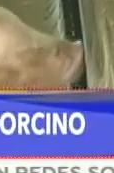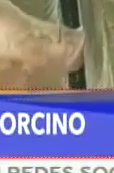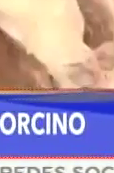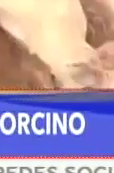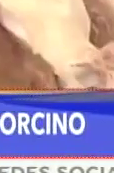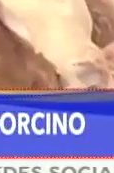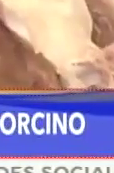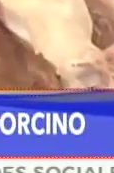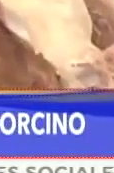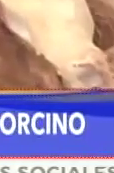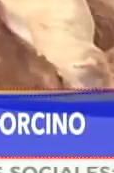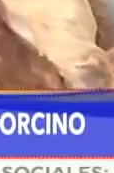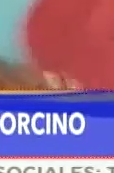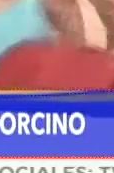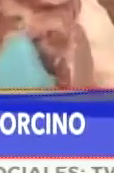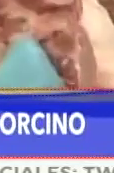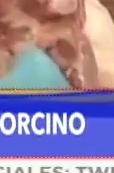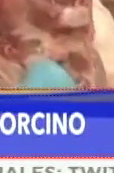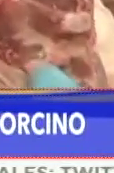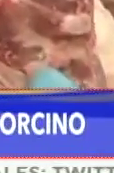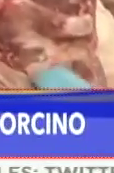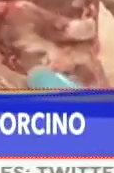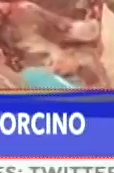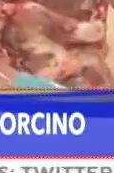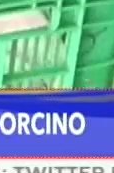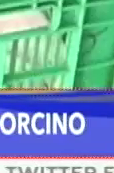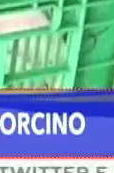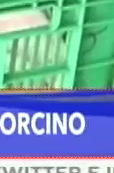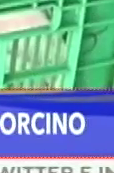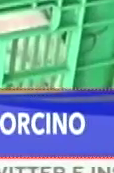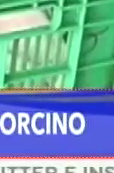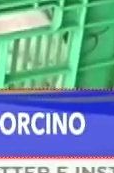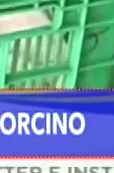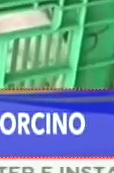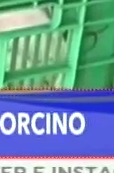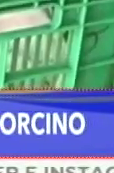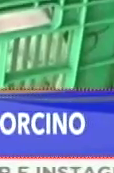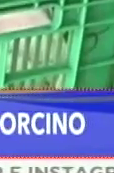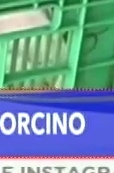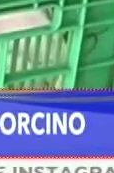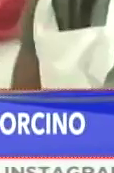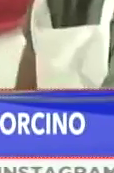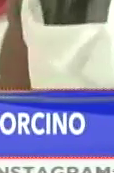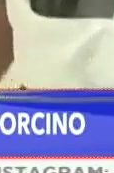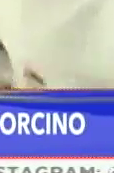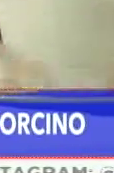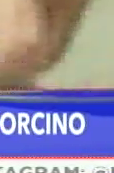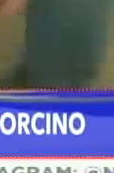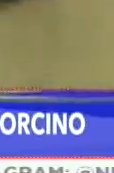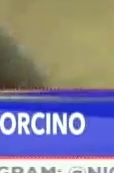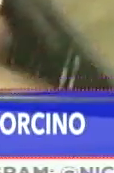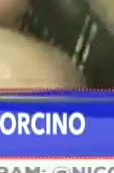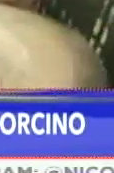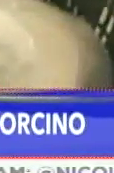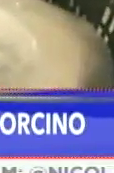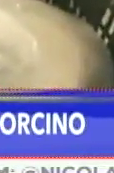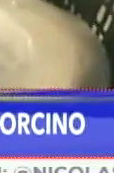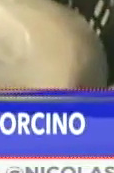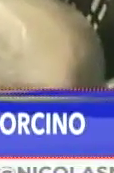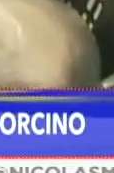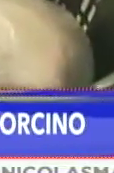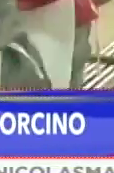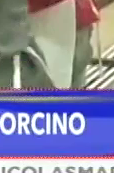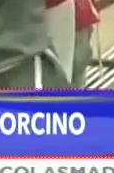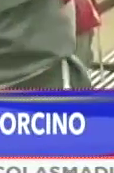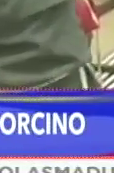ver, tenemos una meta de acopiar unos 2.000 perniles. Esto es producto de un plan que nos